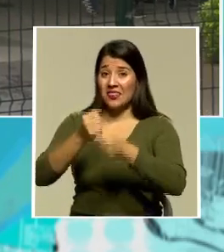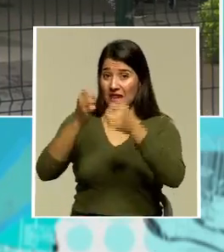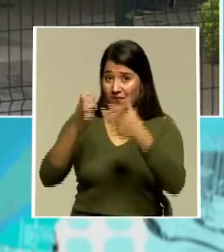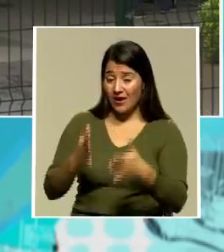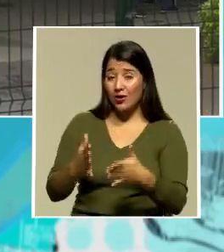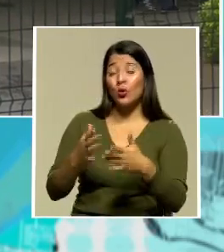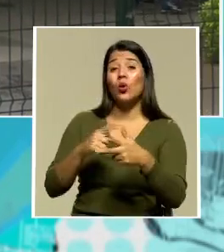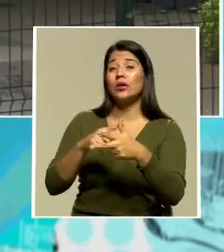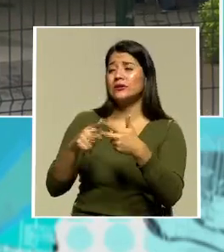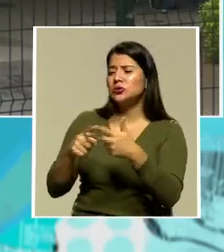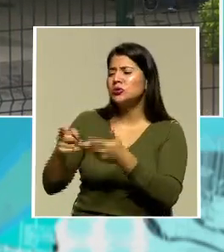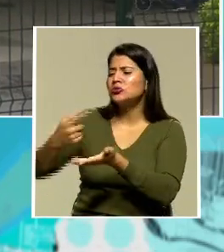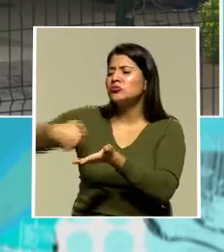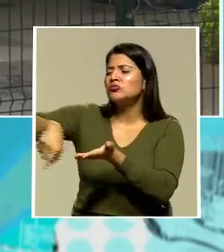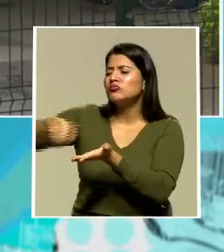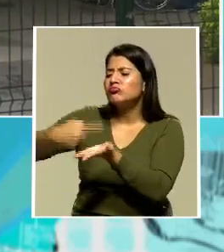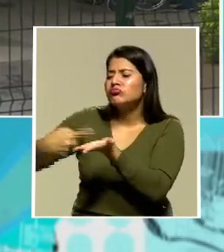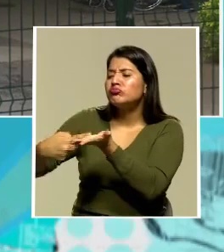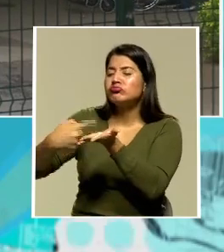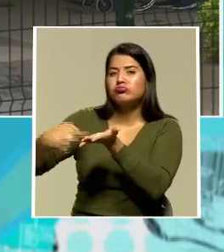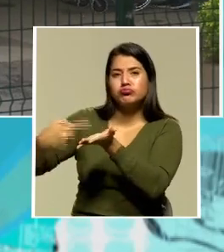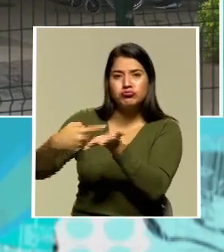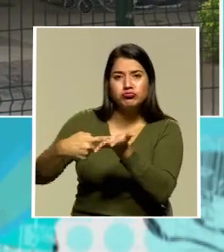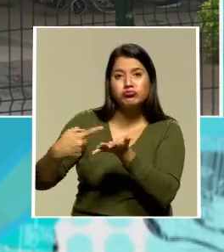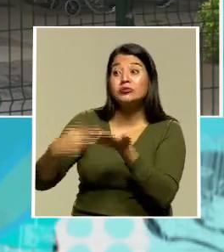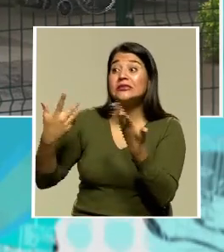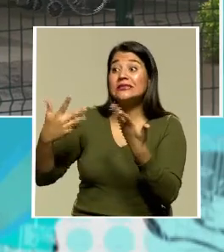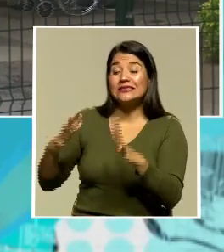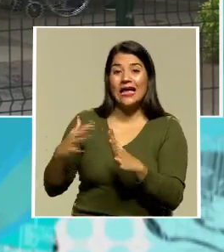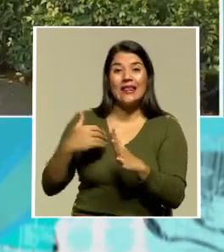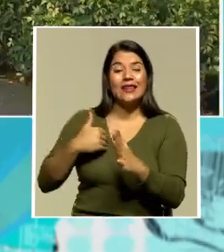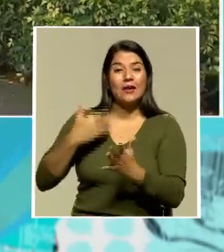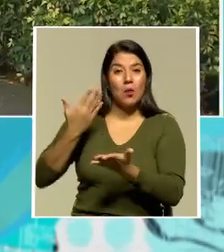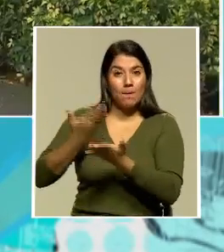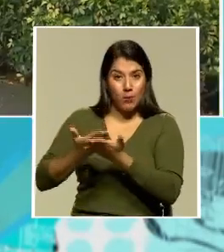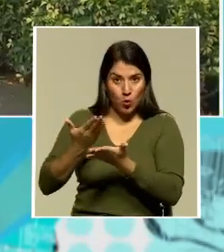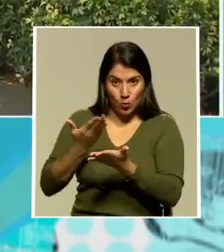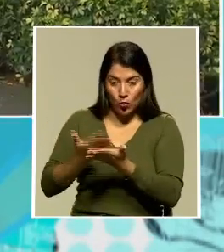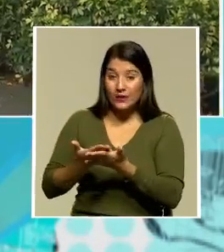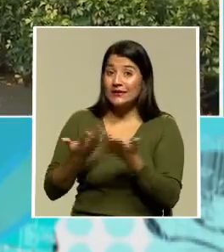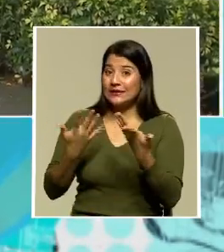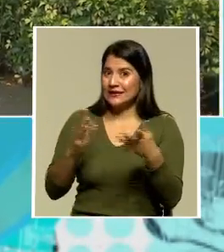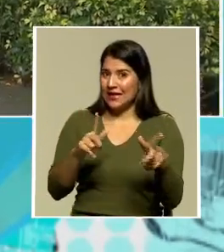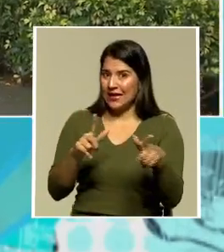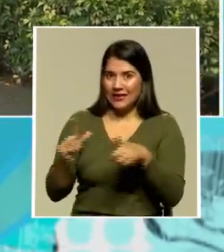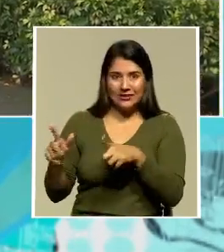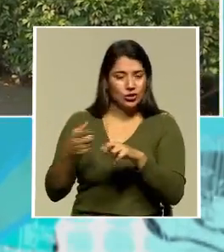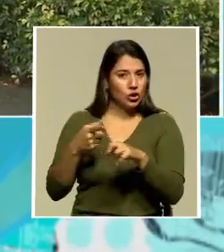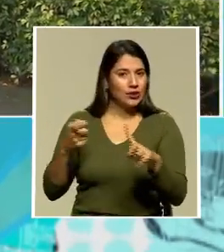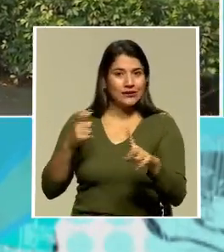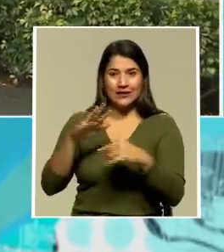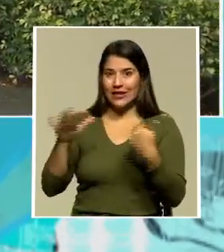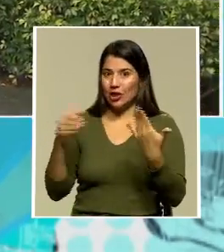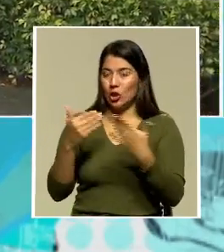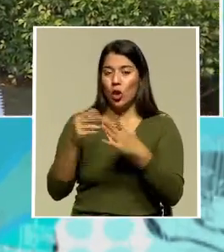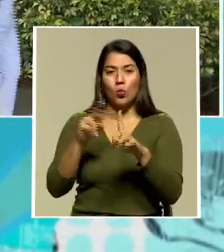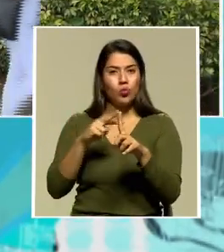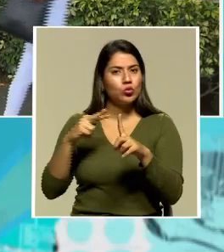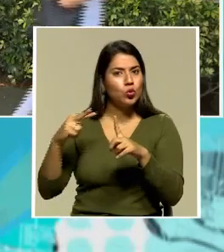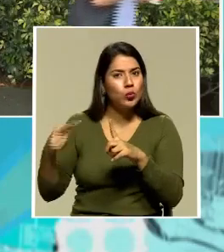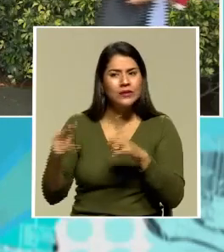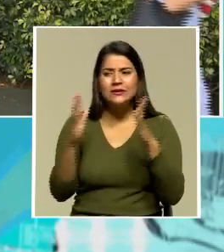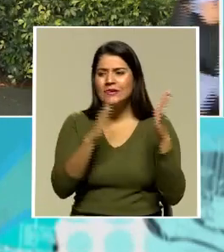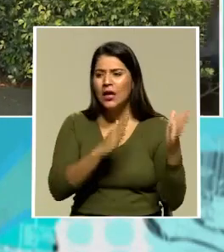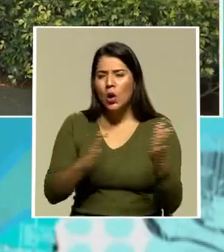una propuesta que pues ya se consolidó desde todo punto de vista, logístico, operativo, con propuesta de